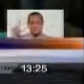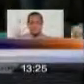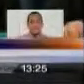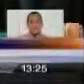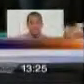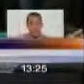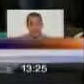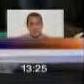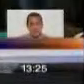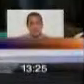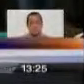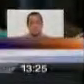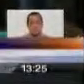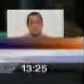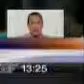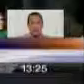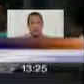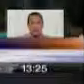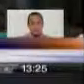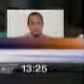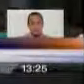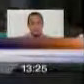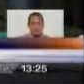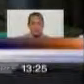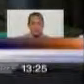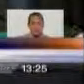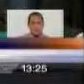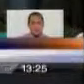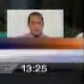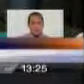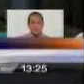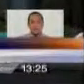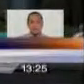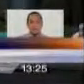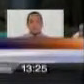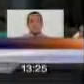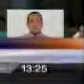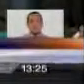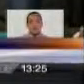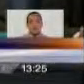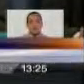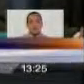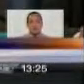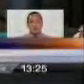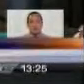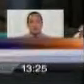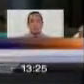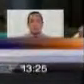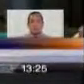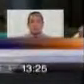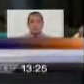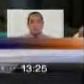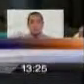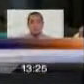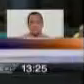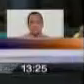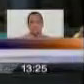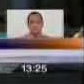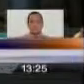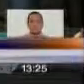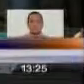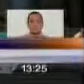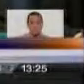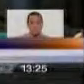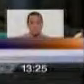razón, periódicamente en la sede del Ministerio de Justicia, como ha señalado el ministro, el presidente del